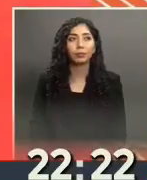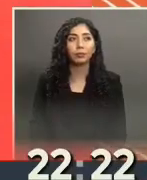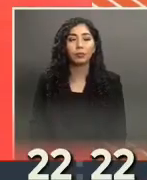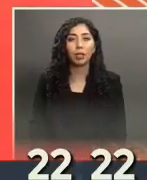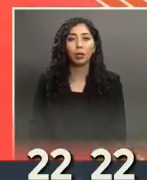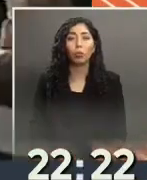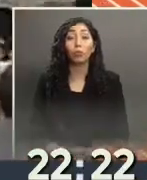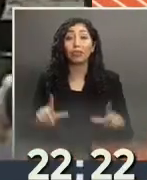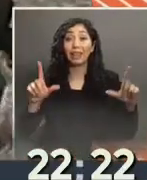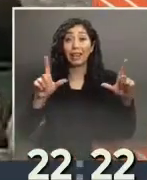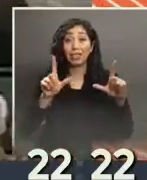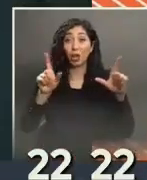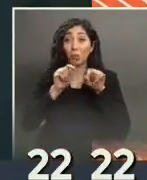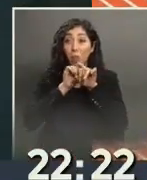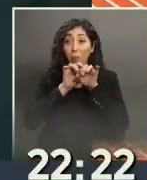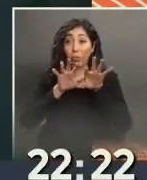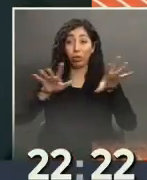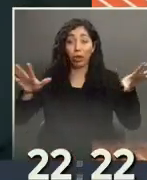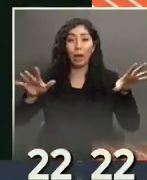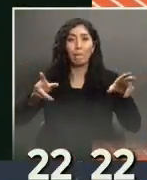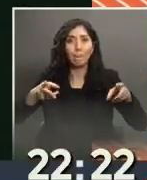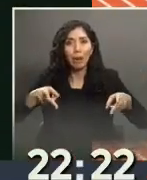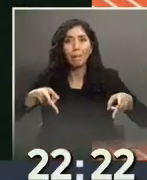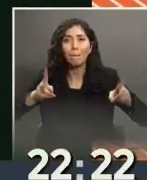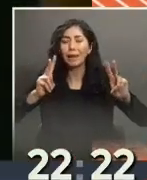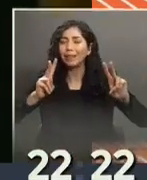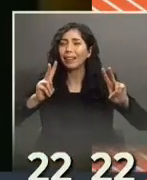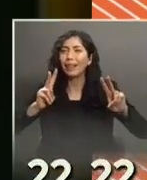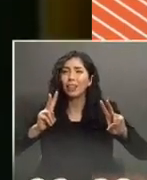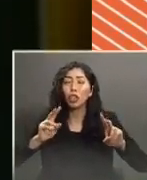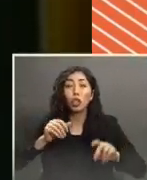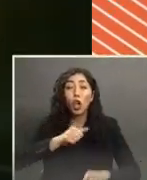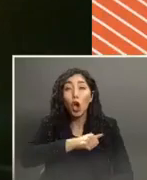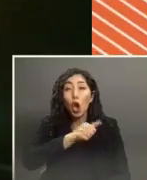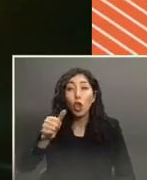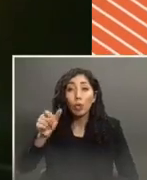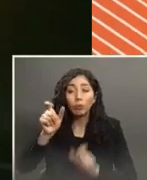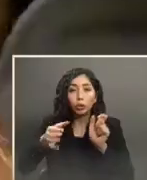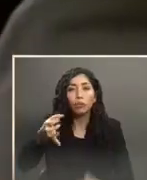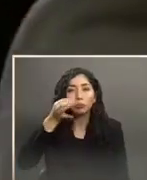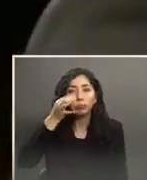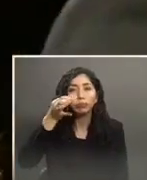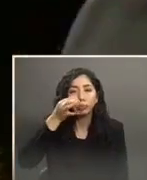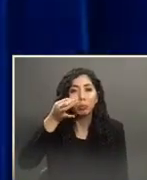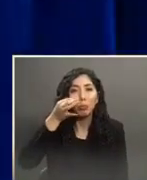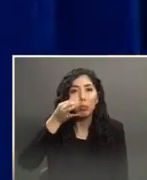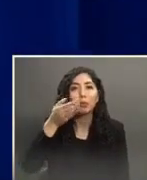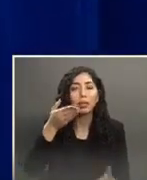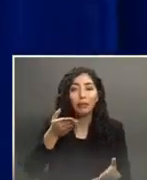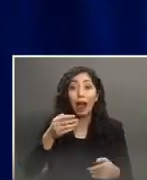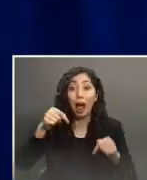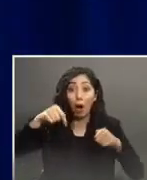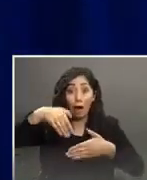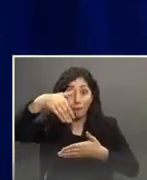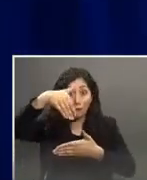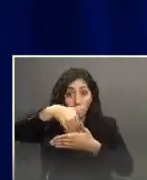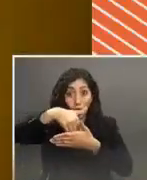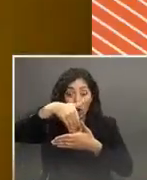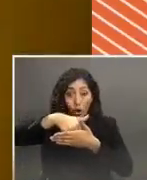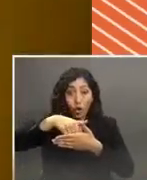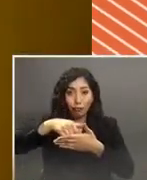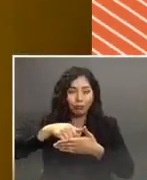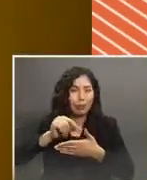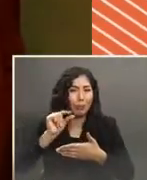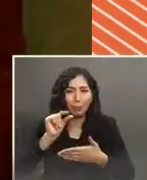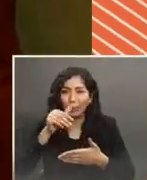televisión eso sí permite llegar a todos los rincones en rima y en directo y en tiempos donde el voto es un bien escaso ese es un